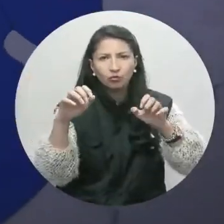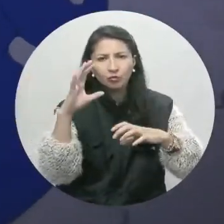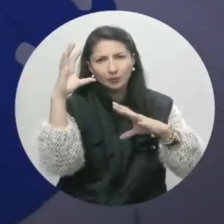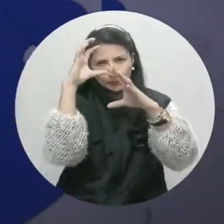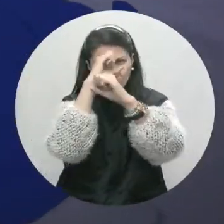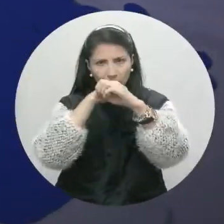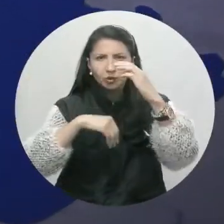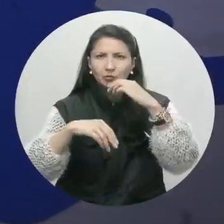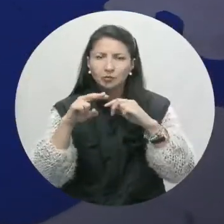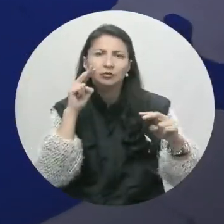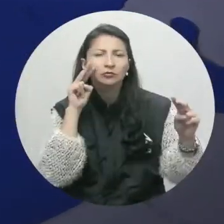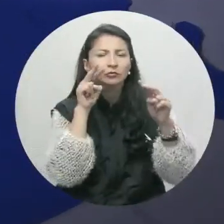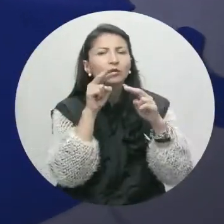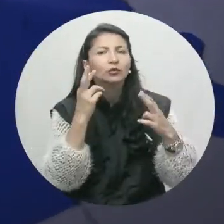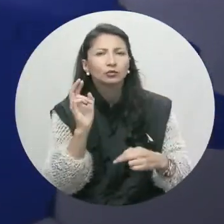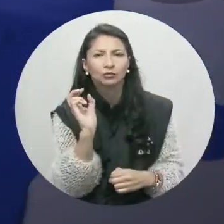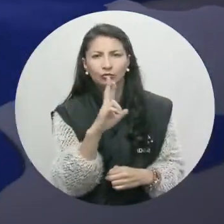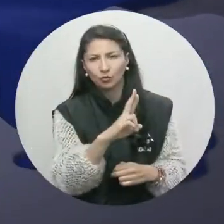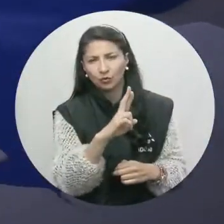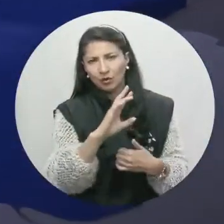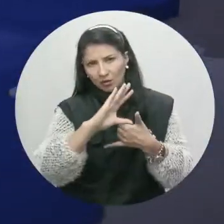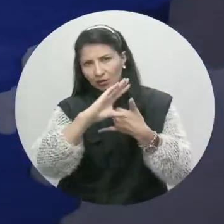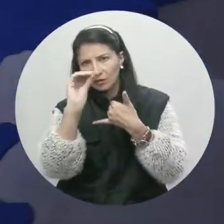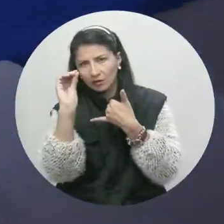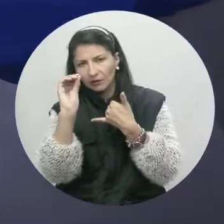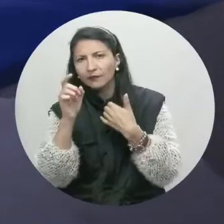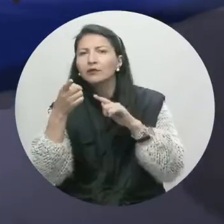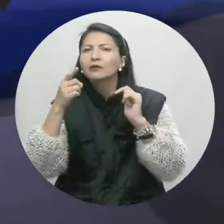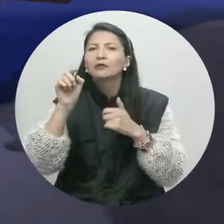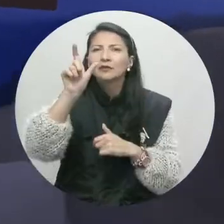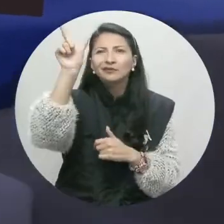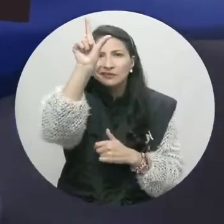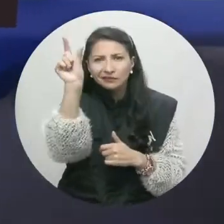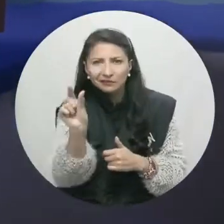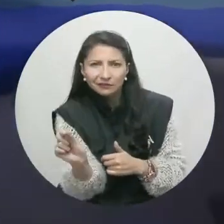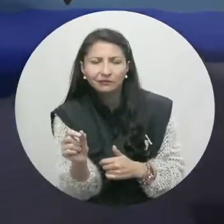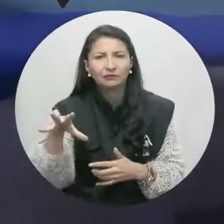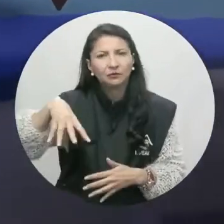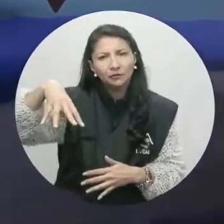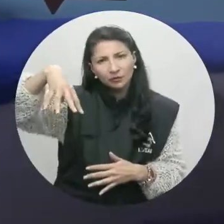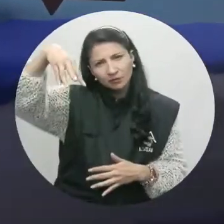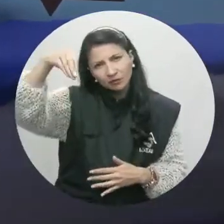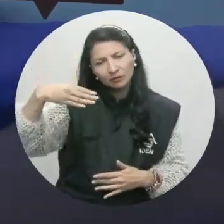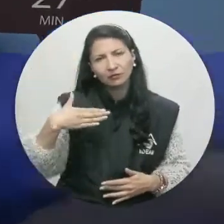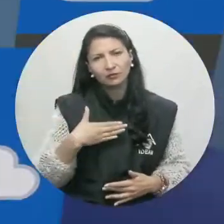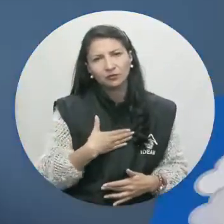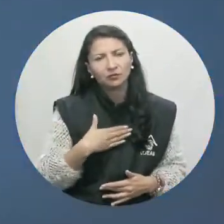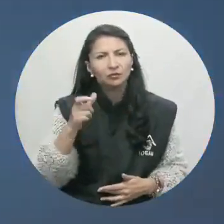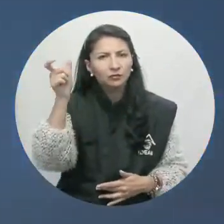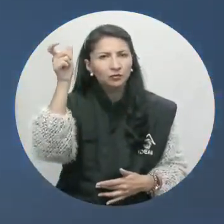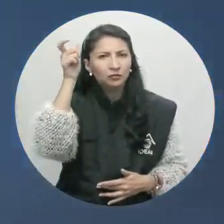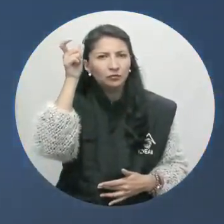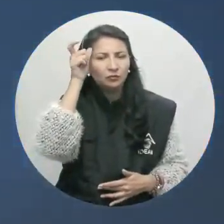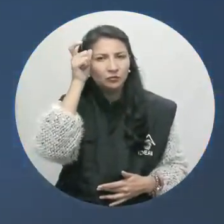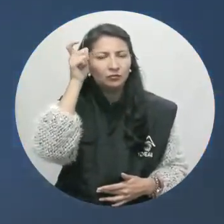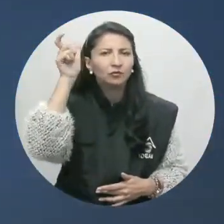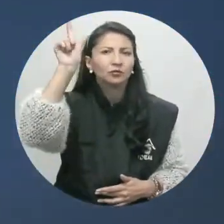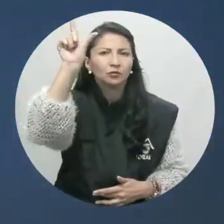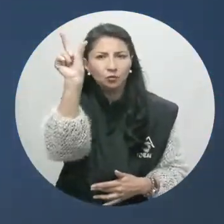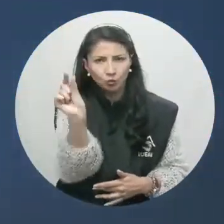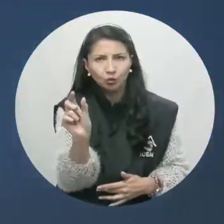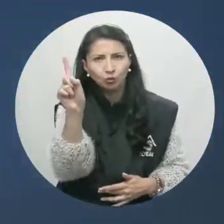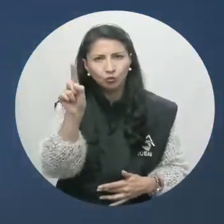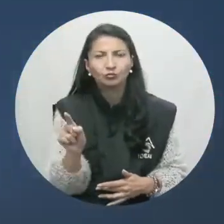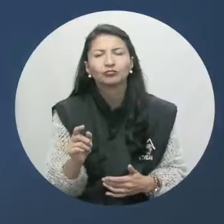durante la noche, concentrándose en el sur de la región, en zonas del Cesar, Magdalena, Bolívar, Córdoba y Sucre. Para